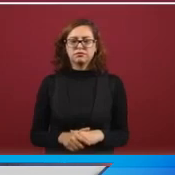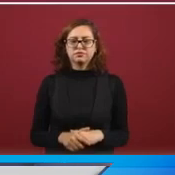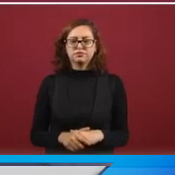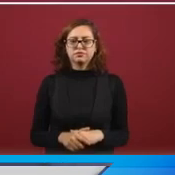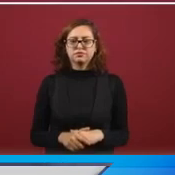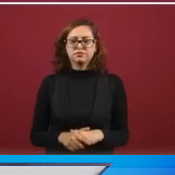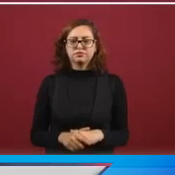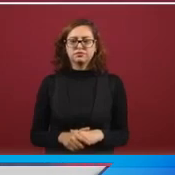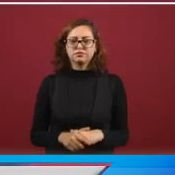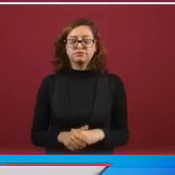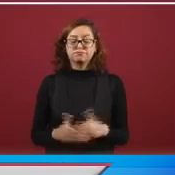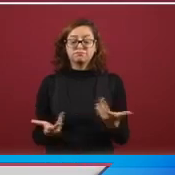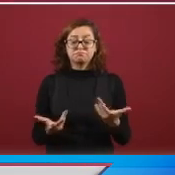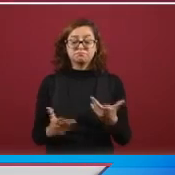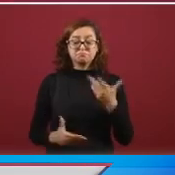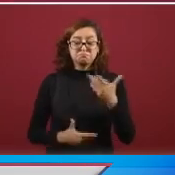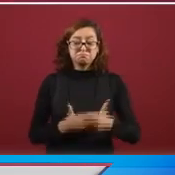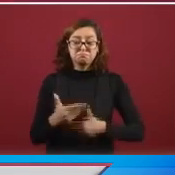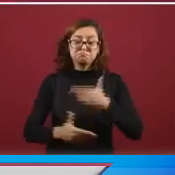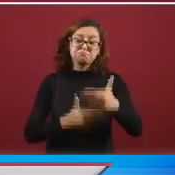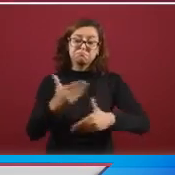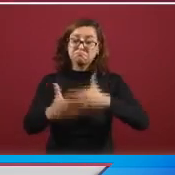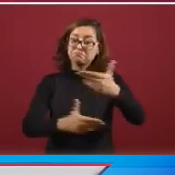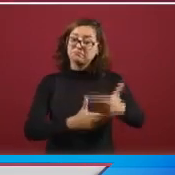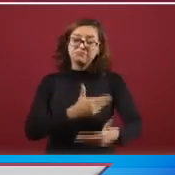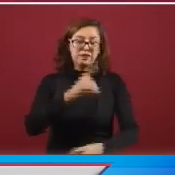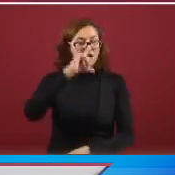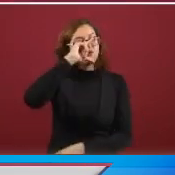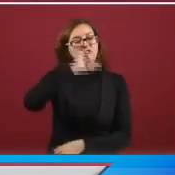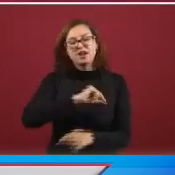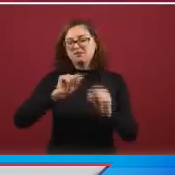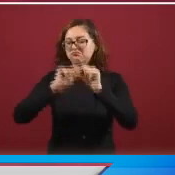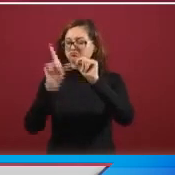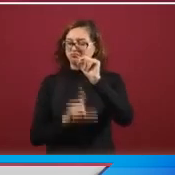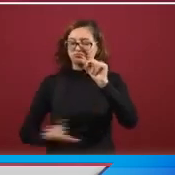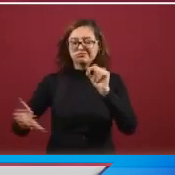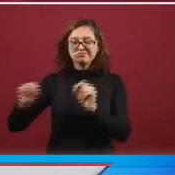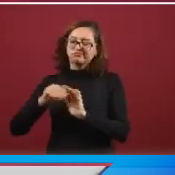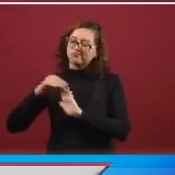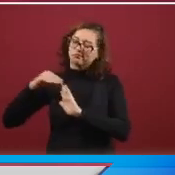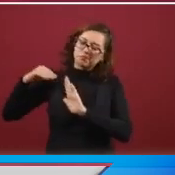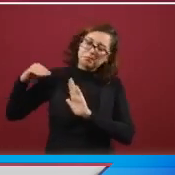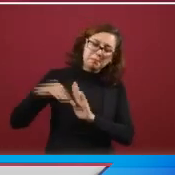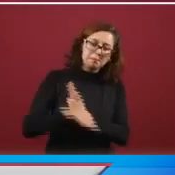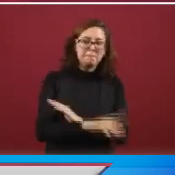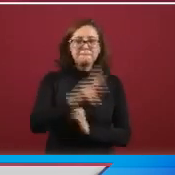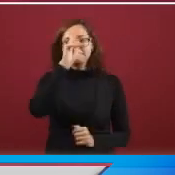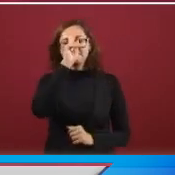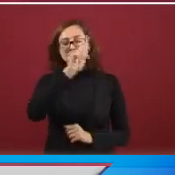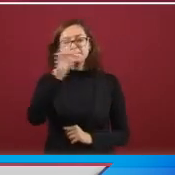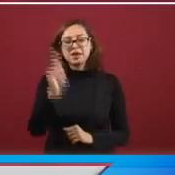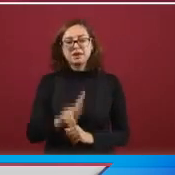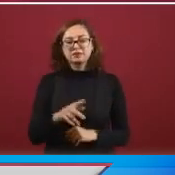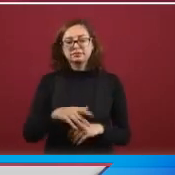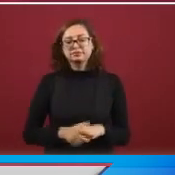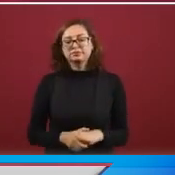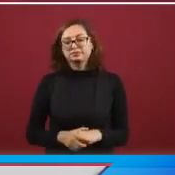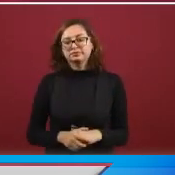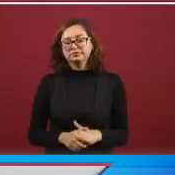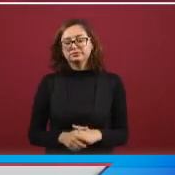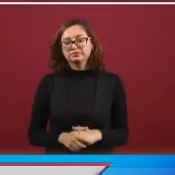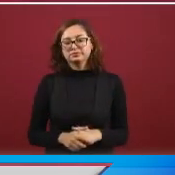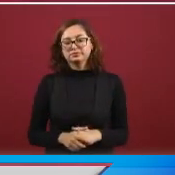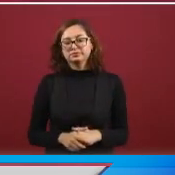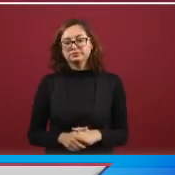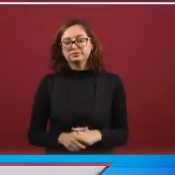cuenta actualmente con una denuncia judicial en la que se describa su participación en el caso de Fertinal. Pero este gobierno garantiza que no habrá